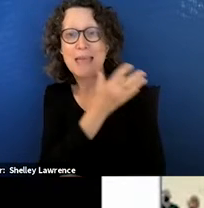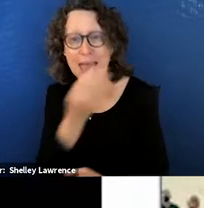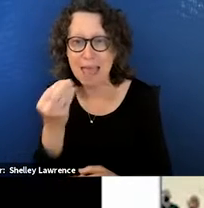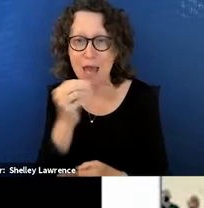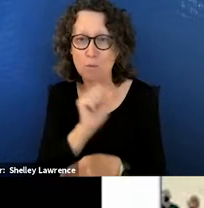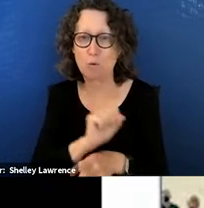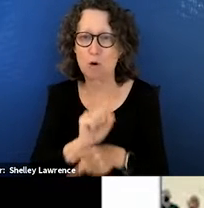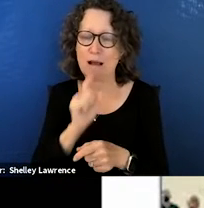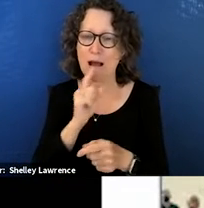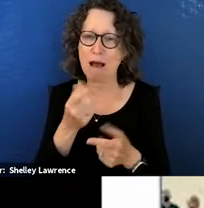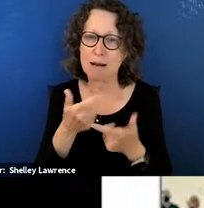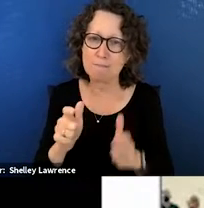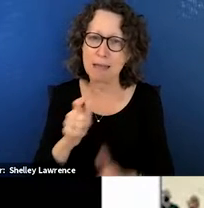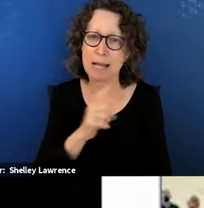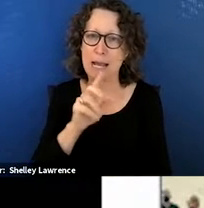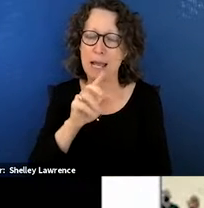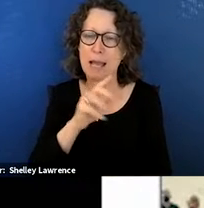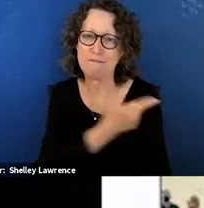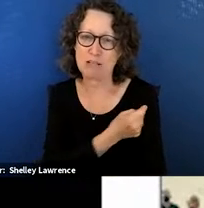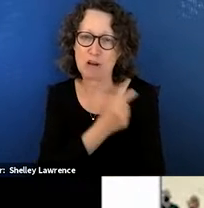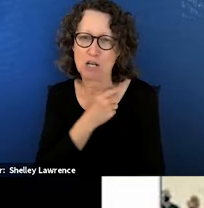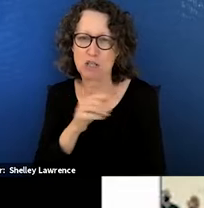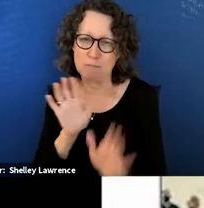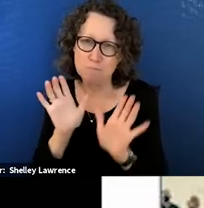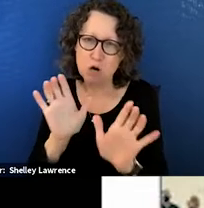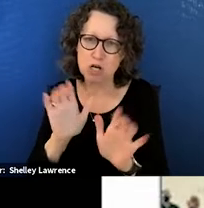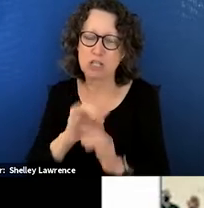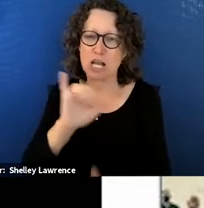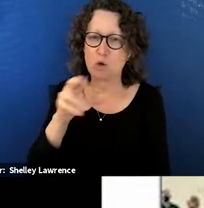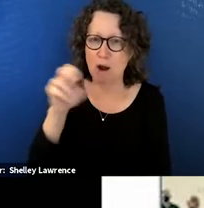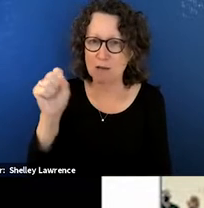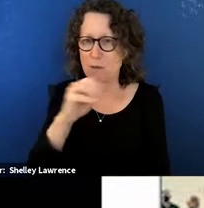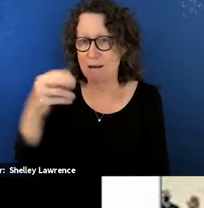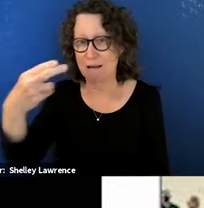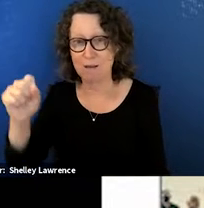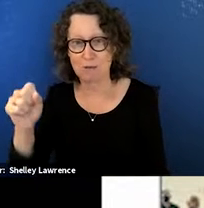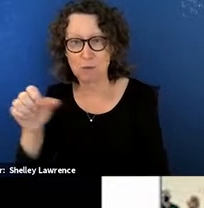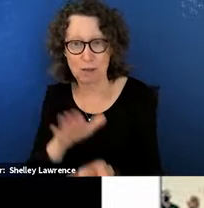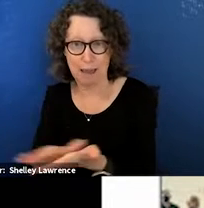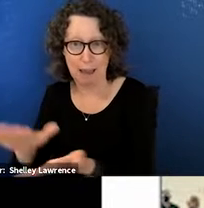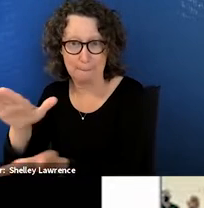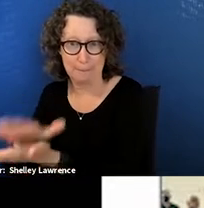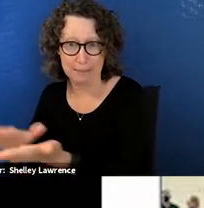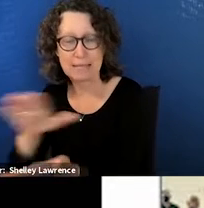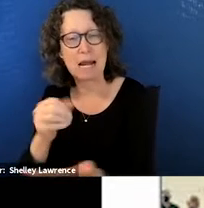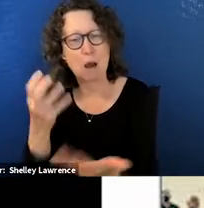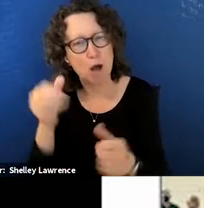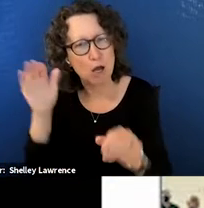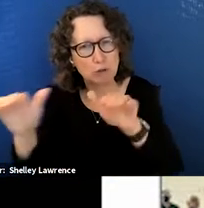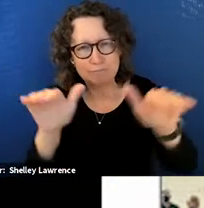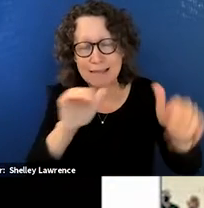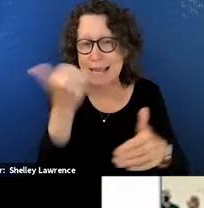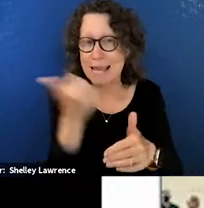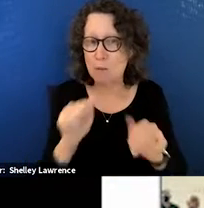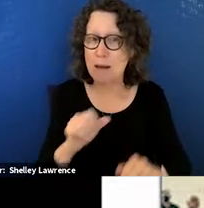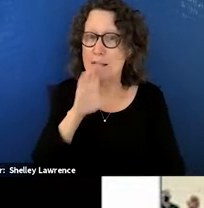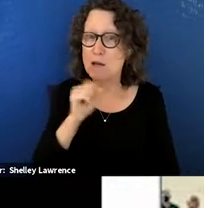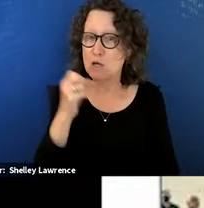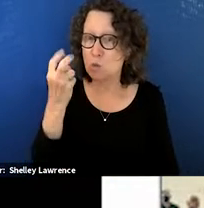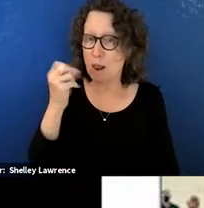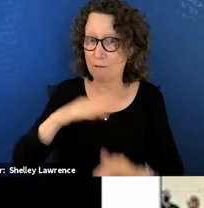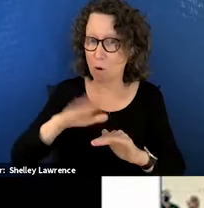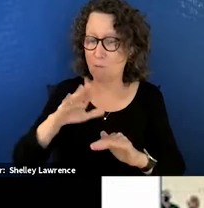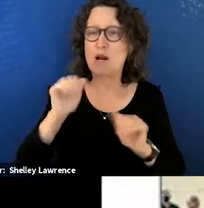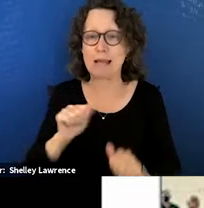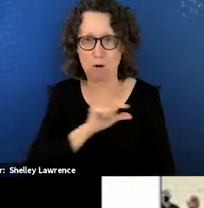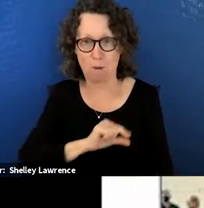para vacunación y estamos trabajando en un empuje de vacunación en las secundarias y preparatorias. Y quiero recordar a todos que